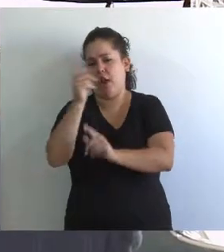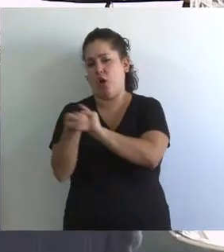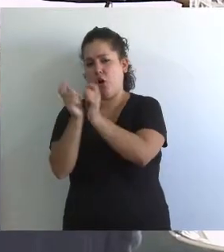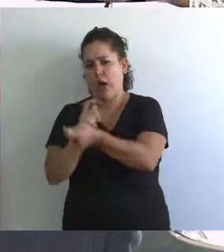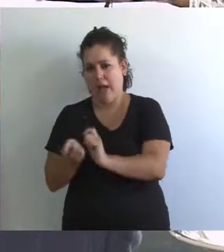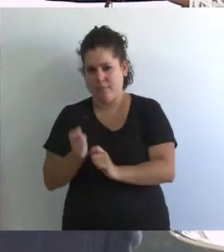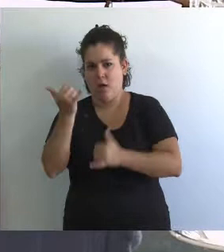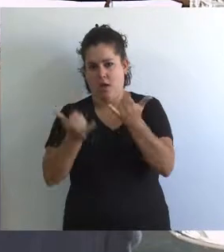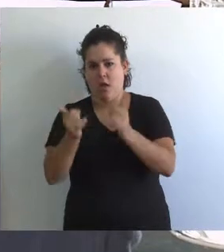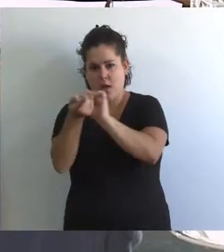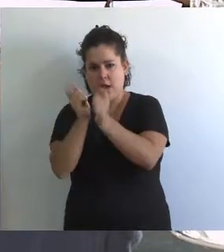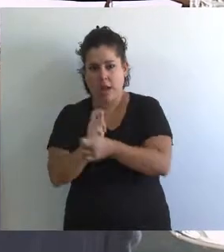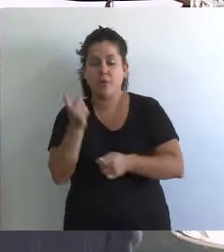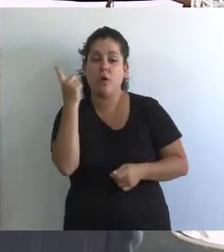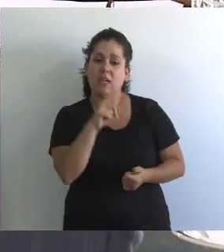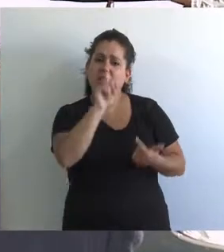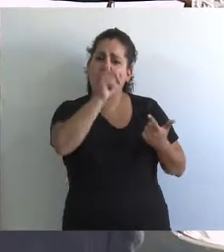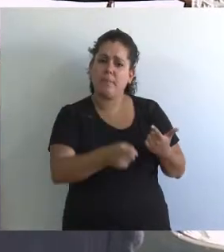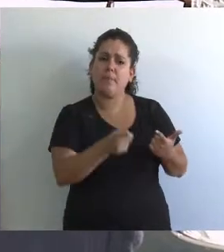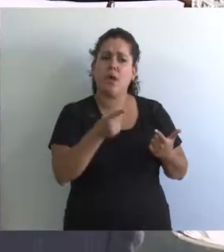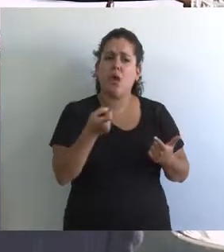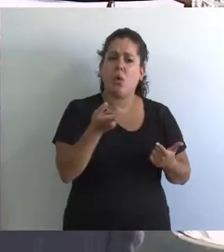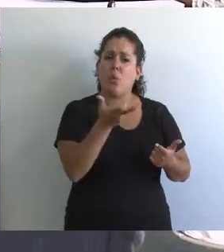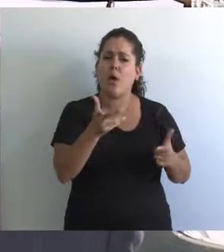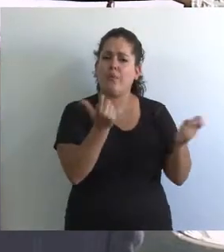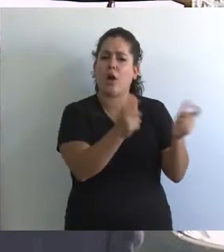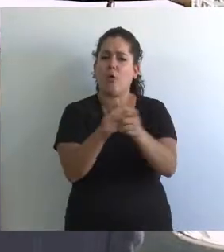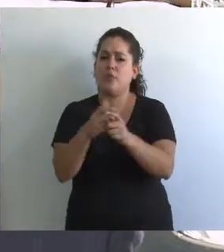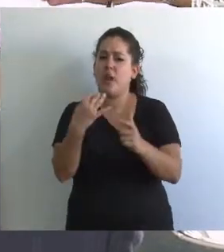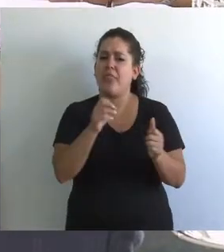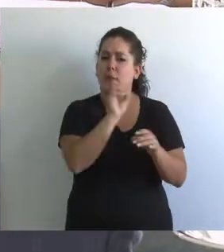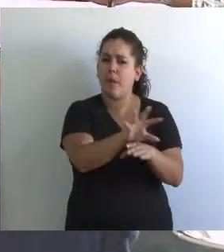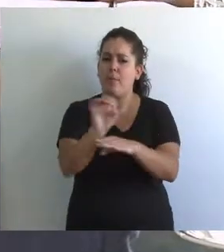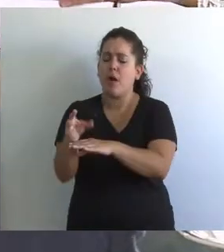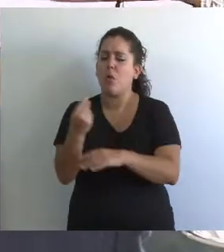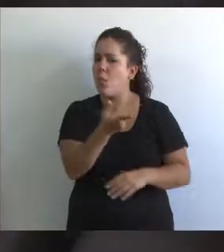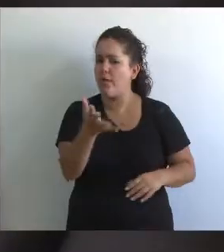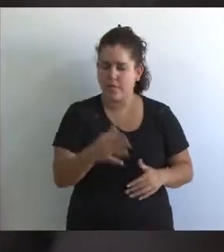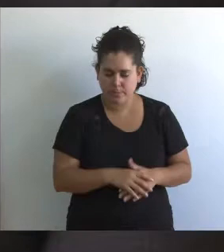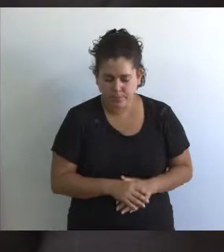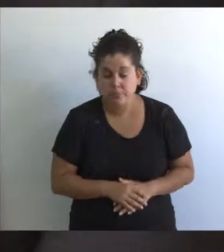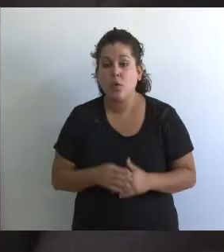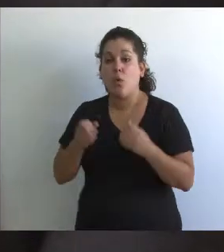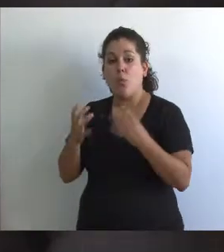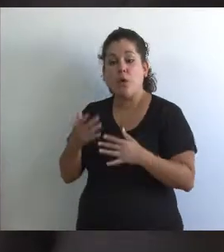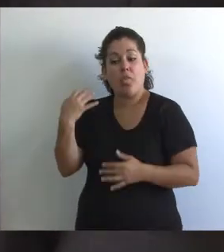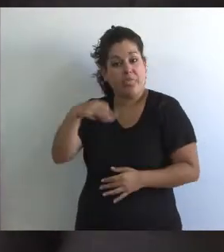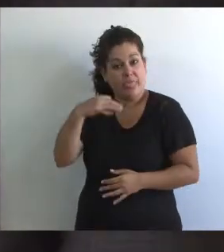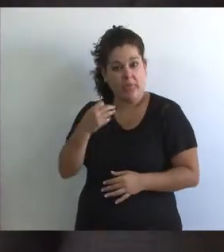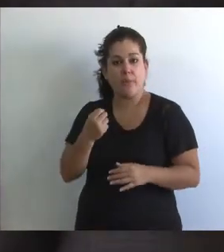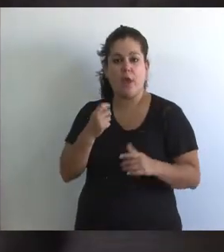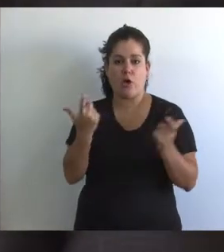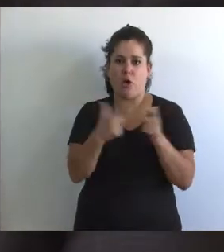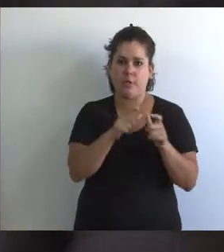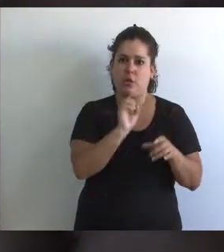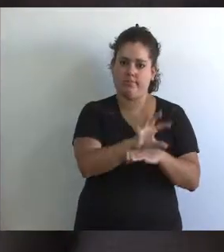que sugiere el proyecto en sí, y además por cuántas comisiones debe atravesar? Bueno, tiene que atravesar por